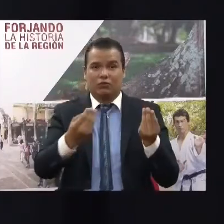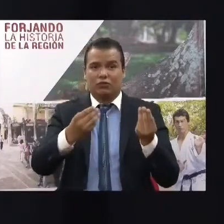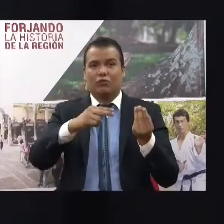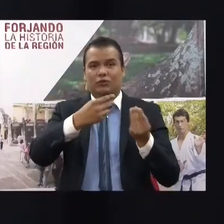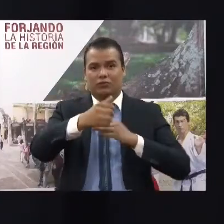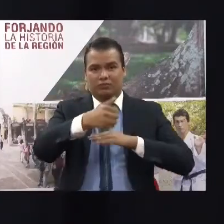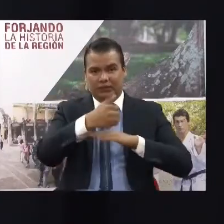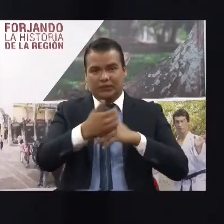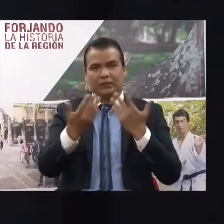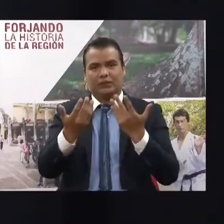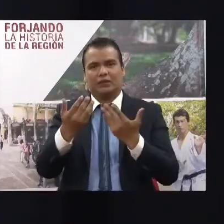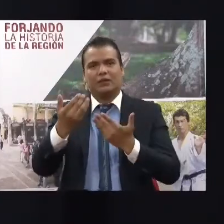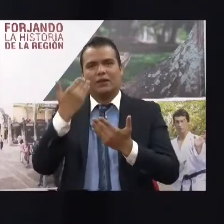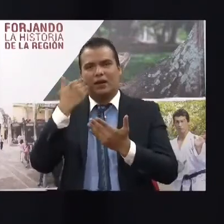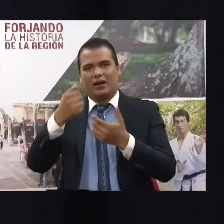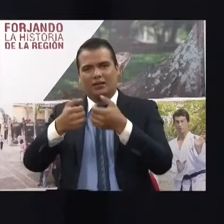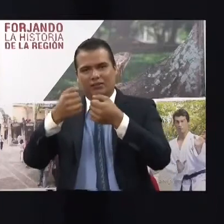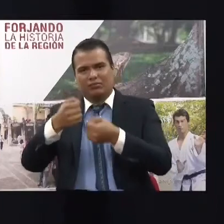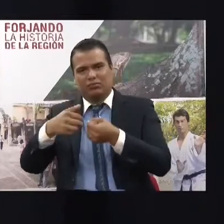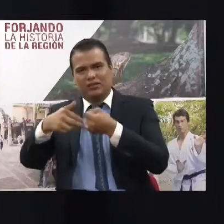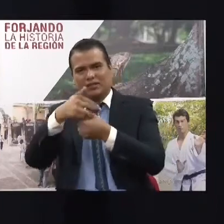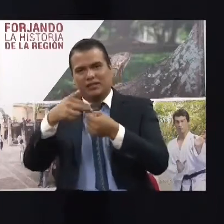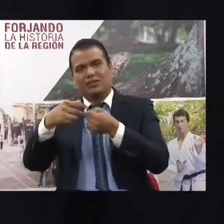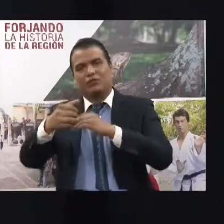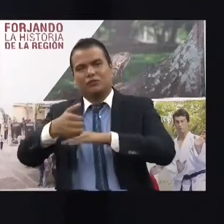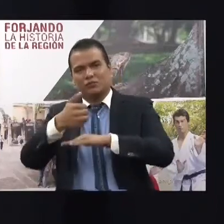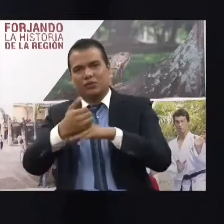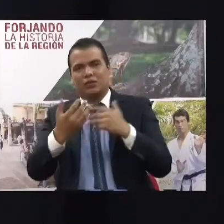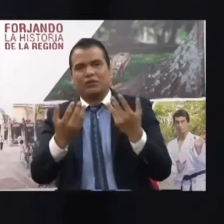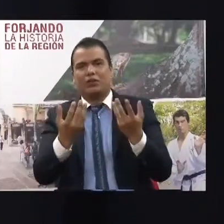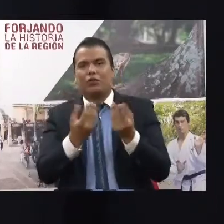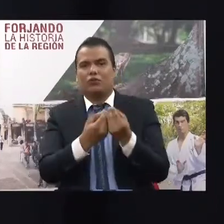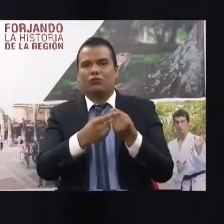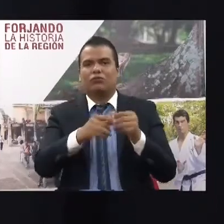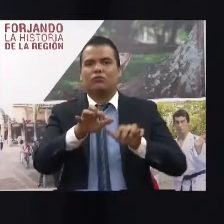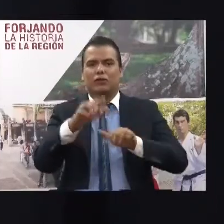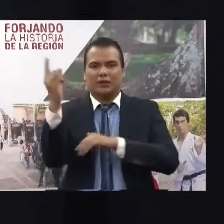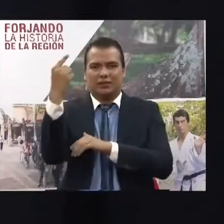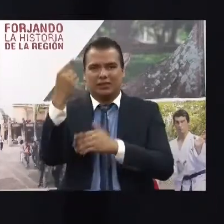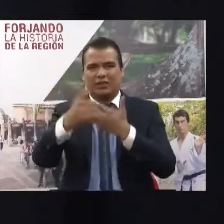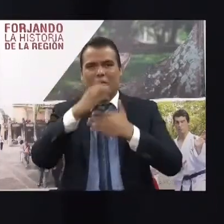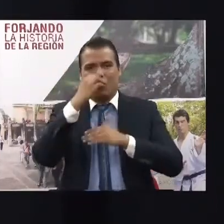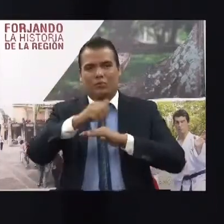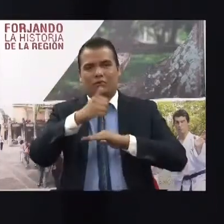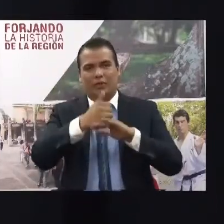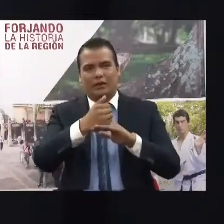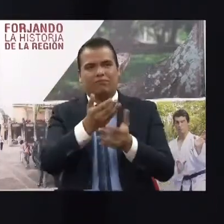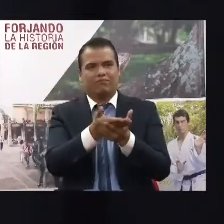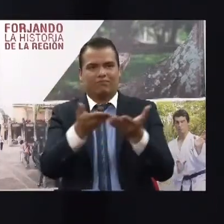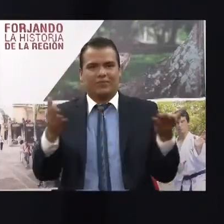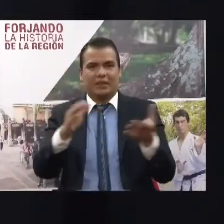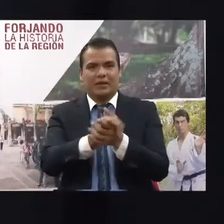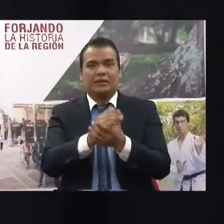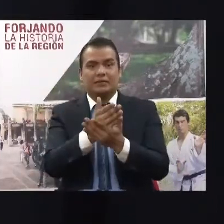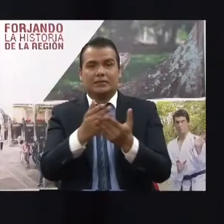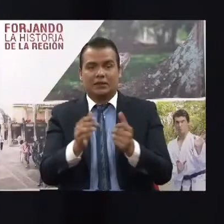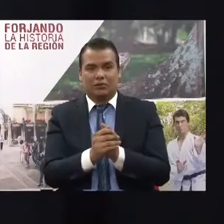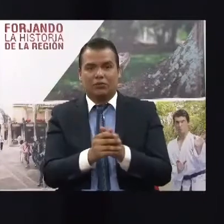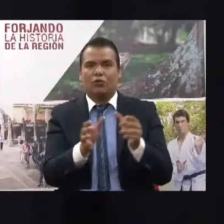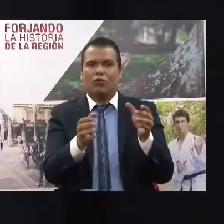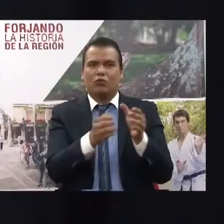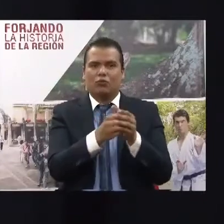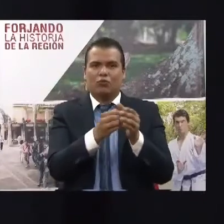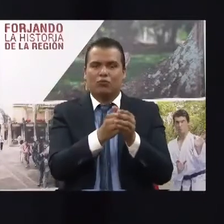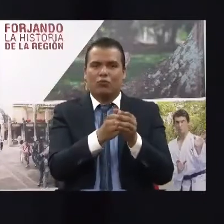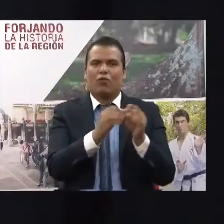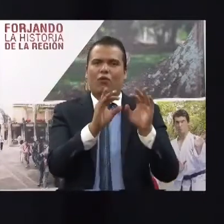si bien todavía estamos en la primera mitad de este siglo XXI, nos ha sorprendido